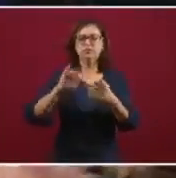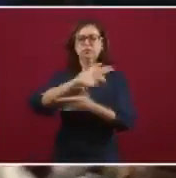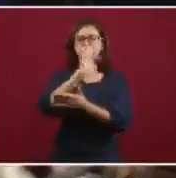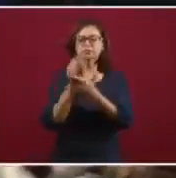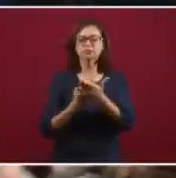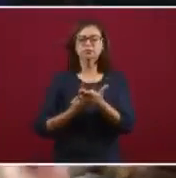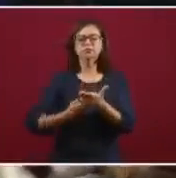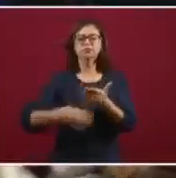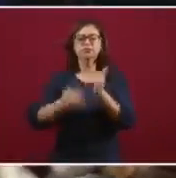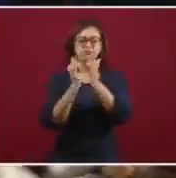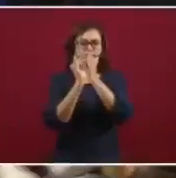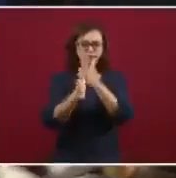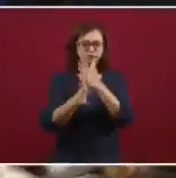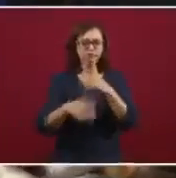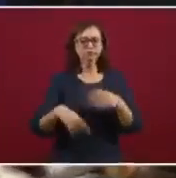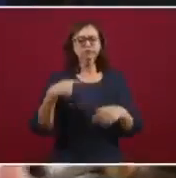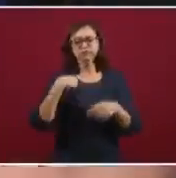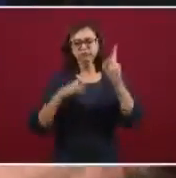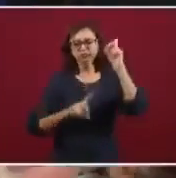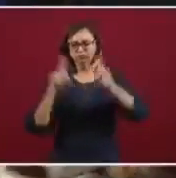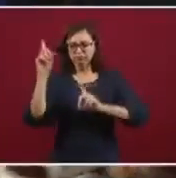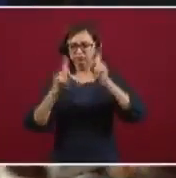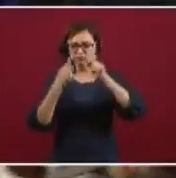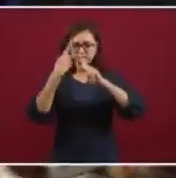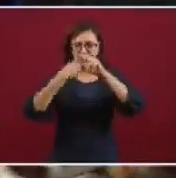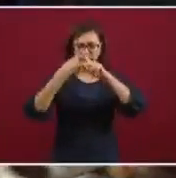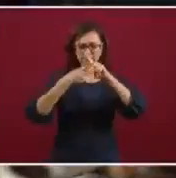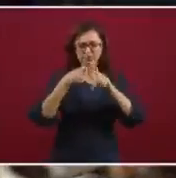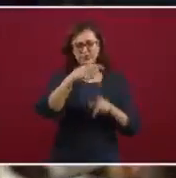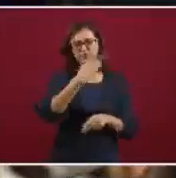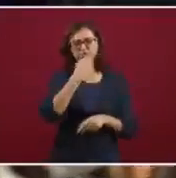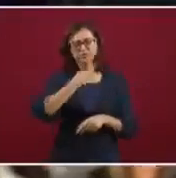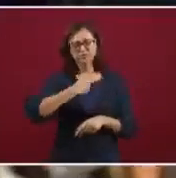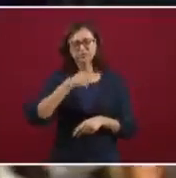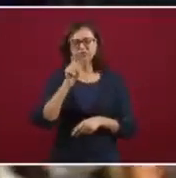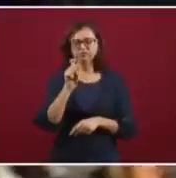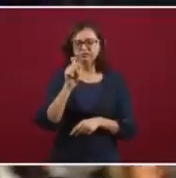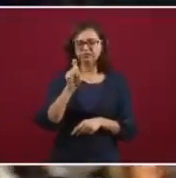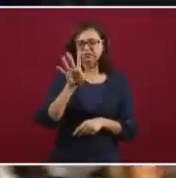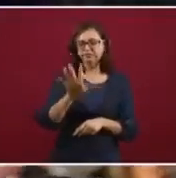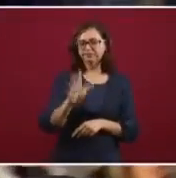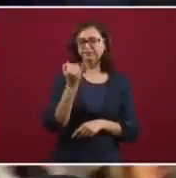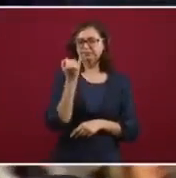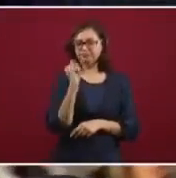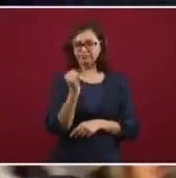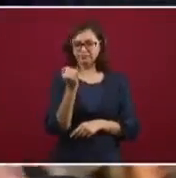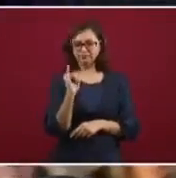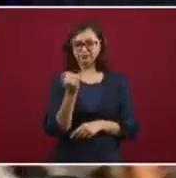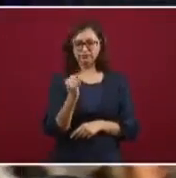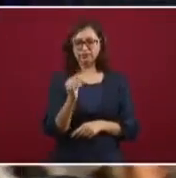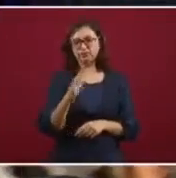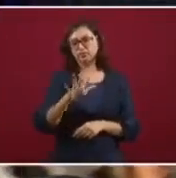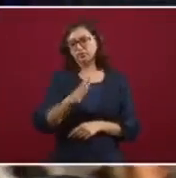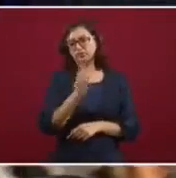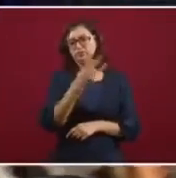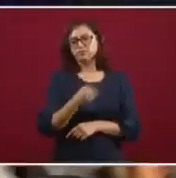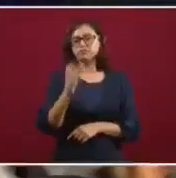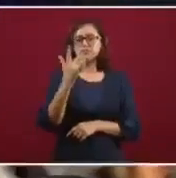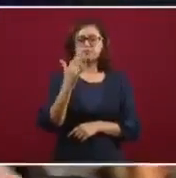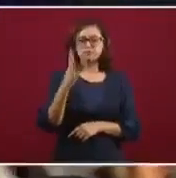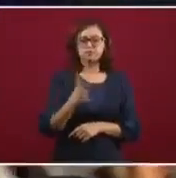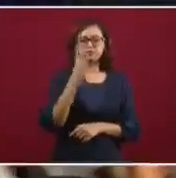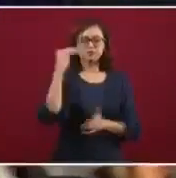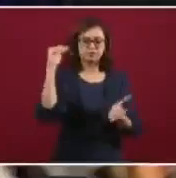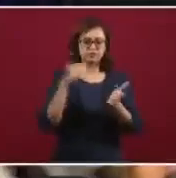ilegal. Hay una duda que tengo en las cifras. Por ejemplo, usted nos dijo el 25 de junio que son más o menos 354